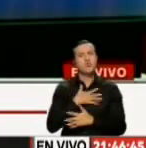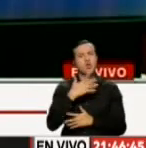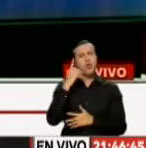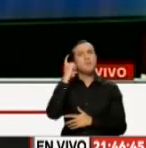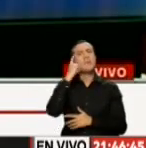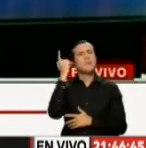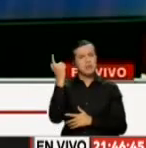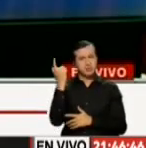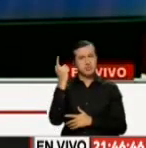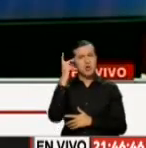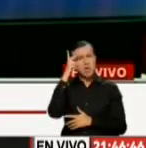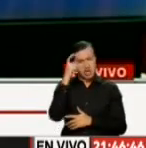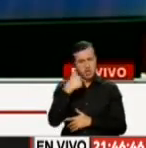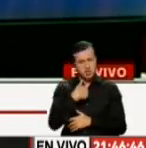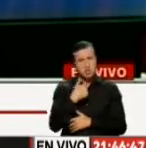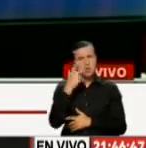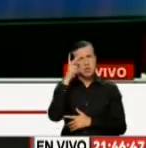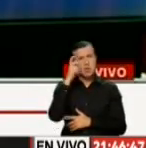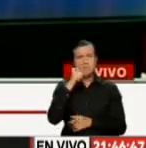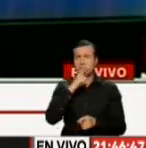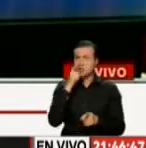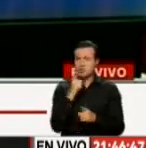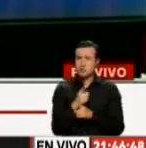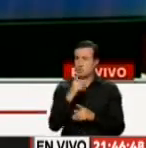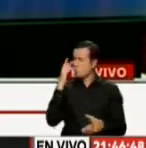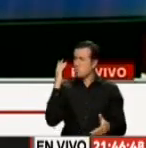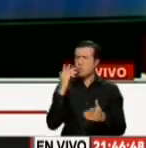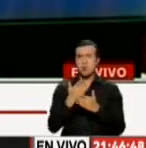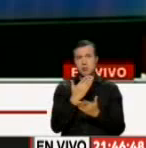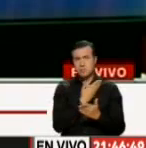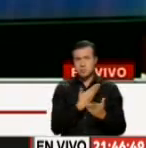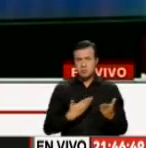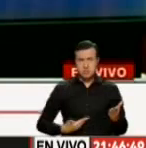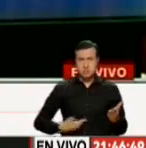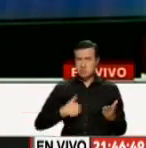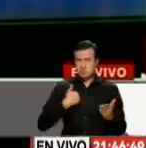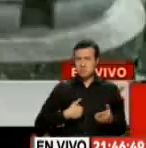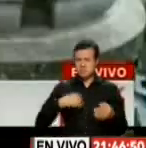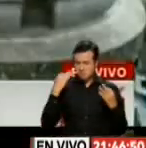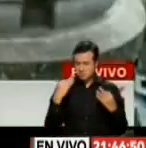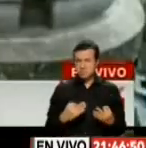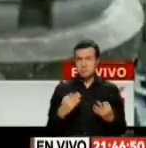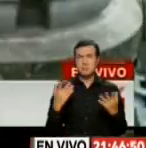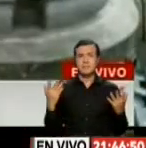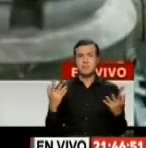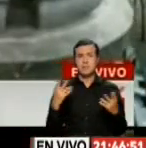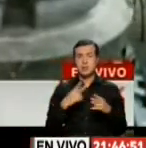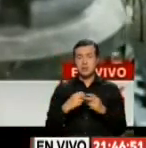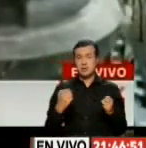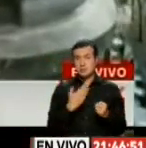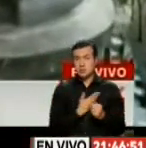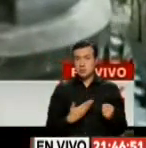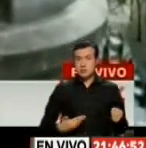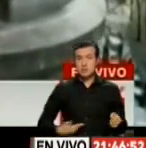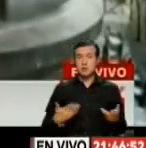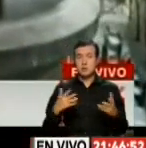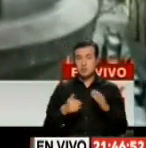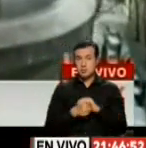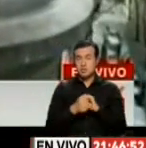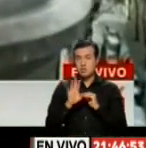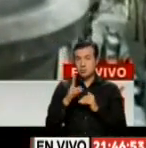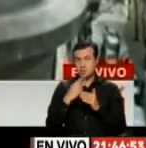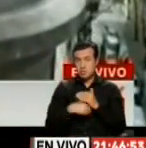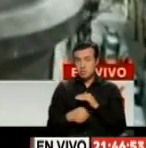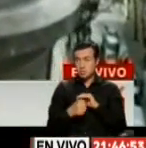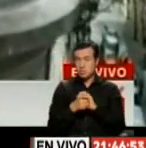creo en lo que hice como presidenta de los argentinos. La ex jefa de Estado se refugia en la casa de su hija